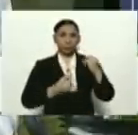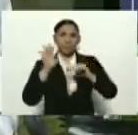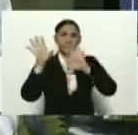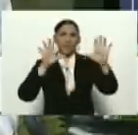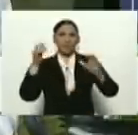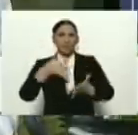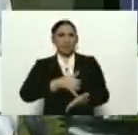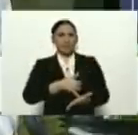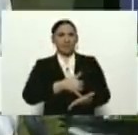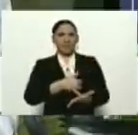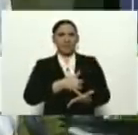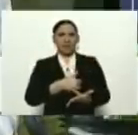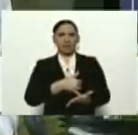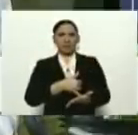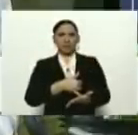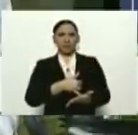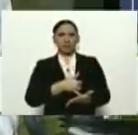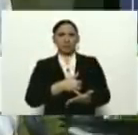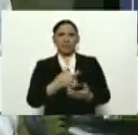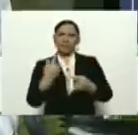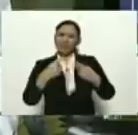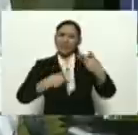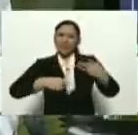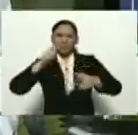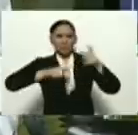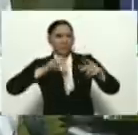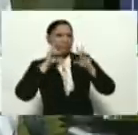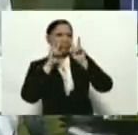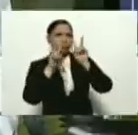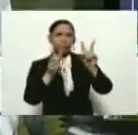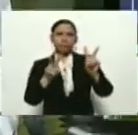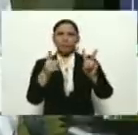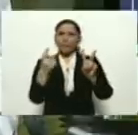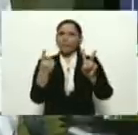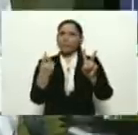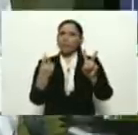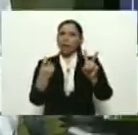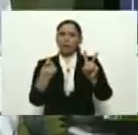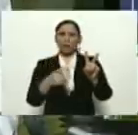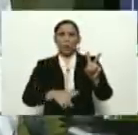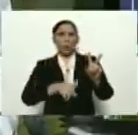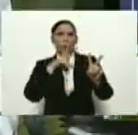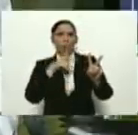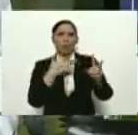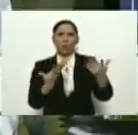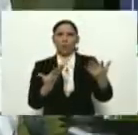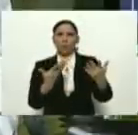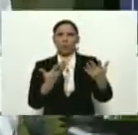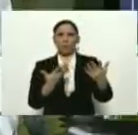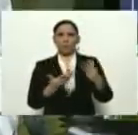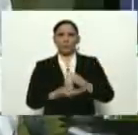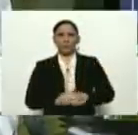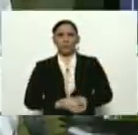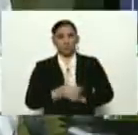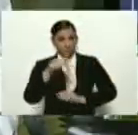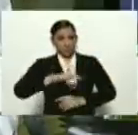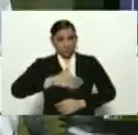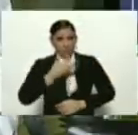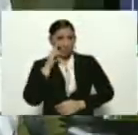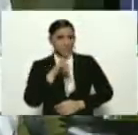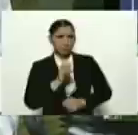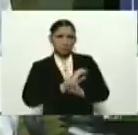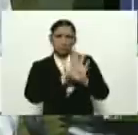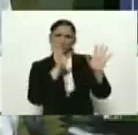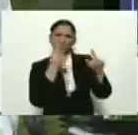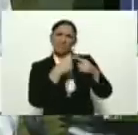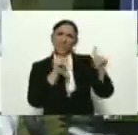debilidad en la percepción de varios ciudadanos por carencias éticas fundamentales. Hoy pueden verse claramente